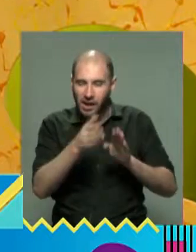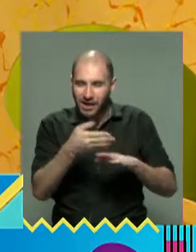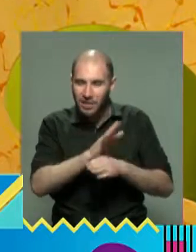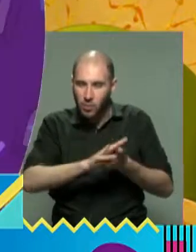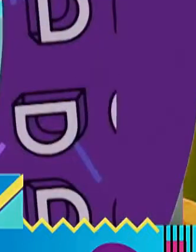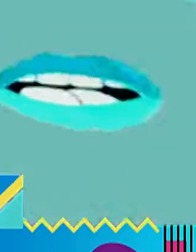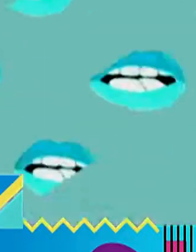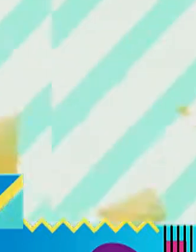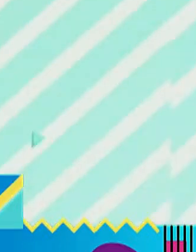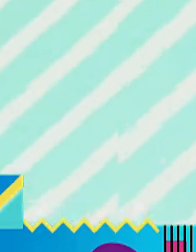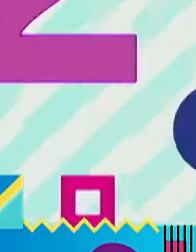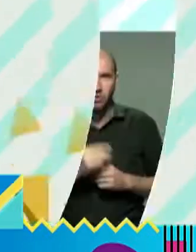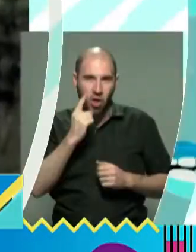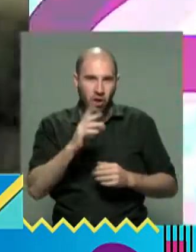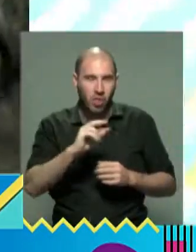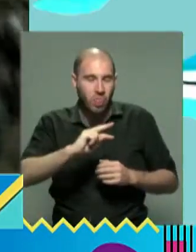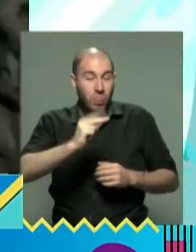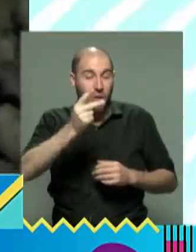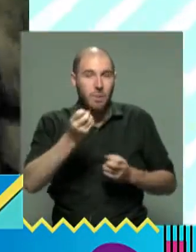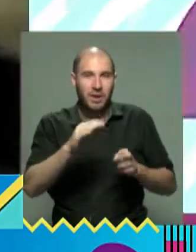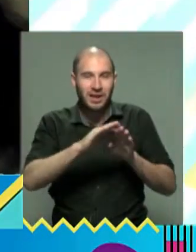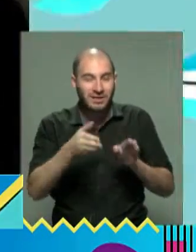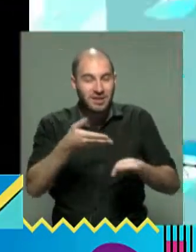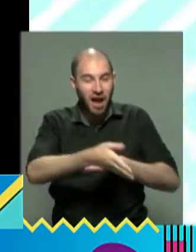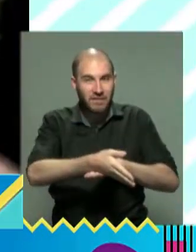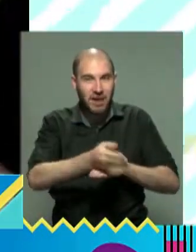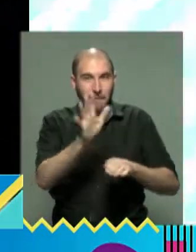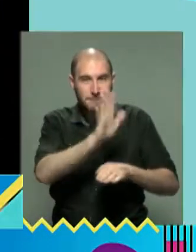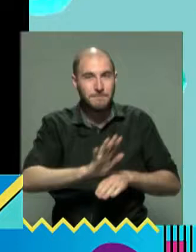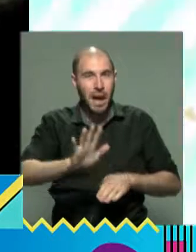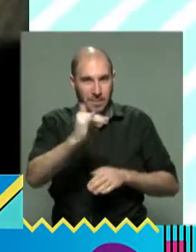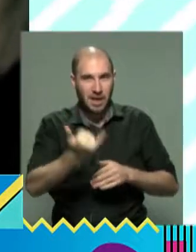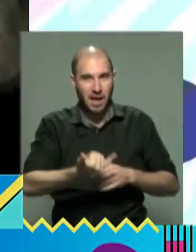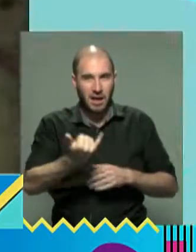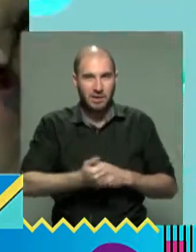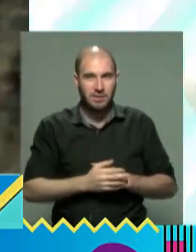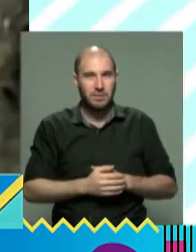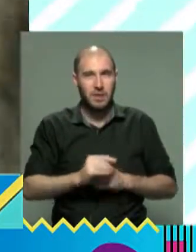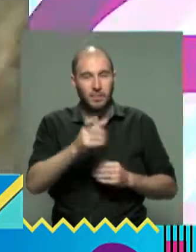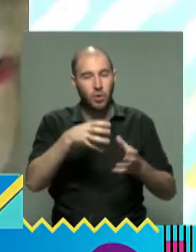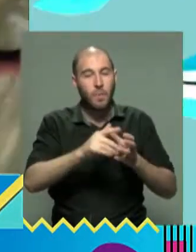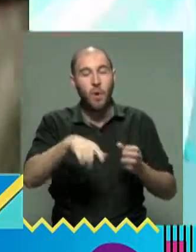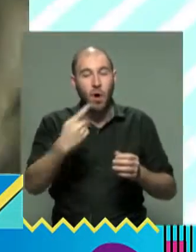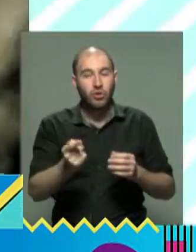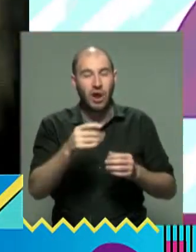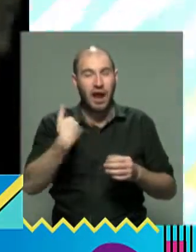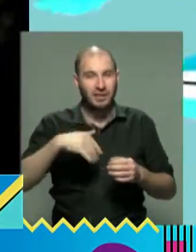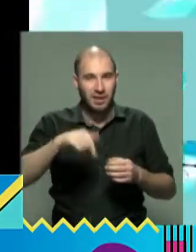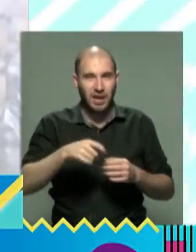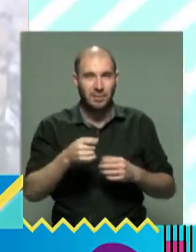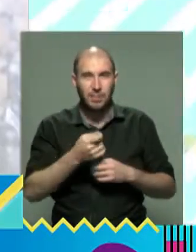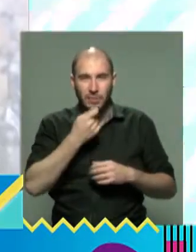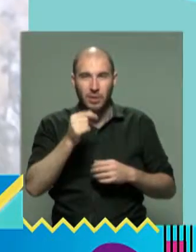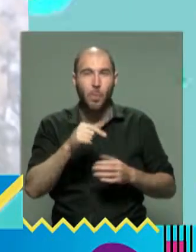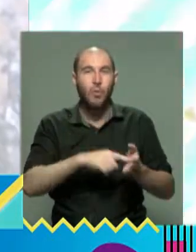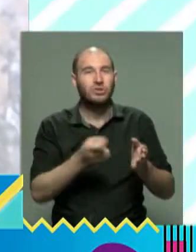conozco, bueno, es el doble, porque cuando son cavidades que existen mapas, algunos, que han hecho otros grupos acá en la Argentina, como GEA, que es de